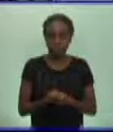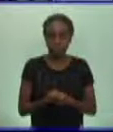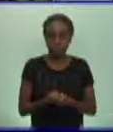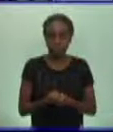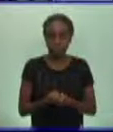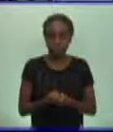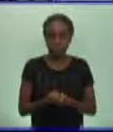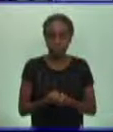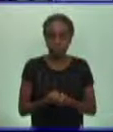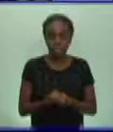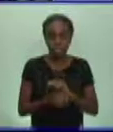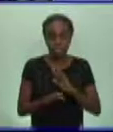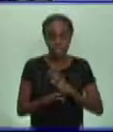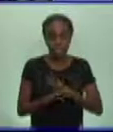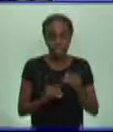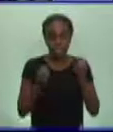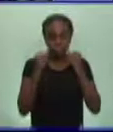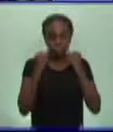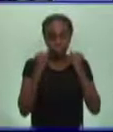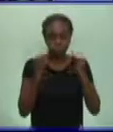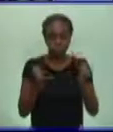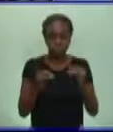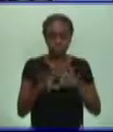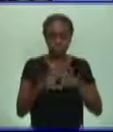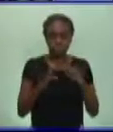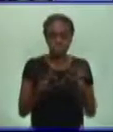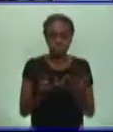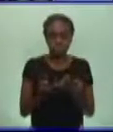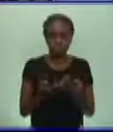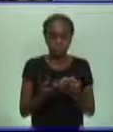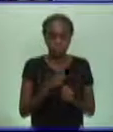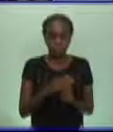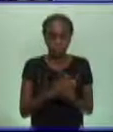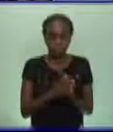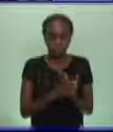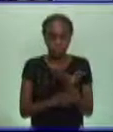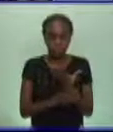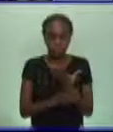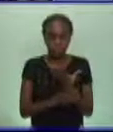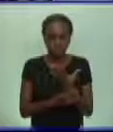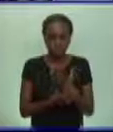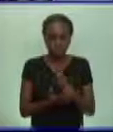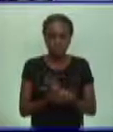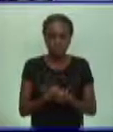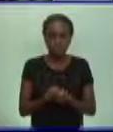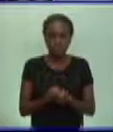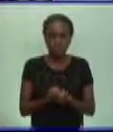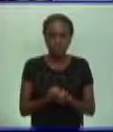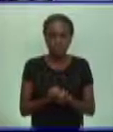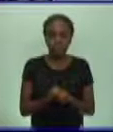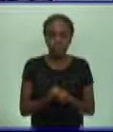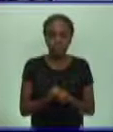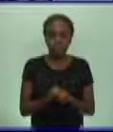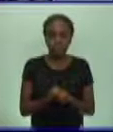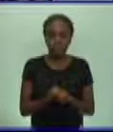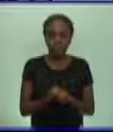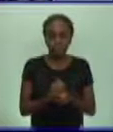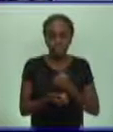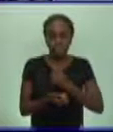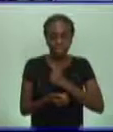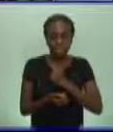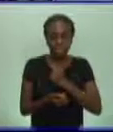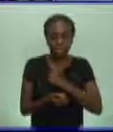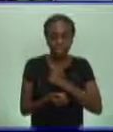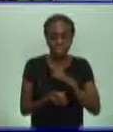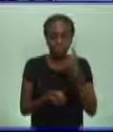Seguro ya identificaron la planta. Es una planta de calabaza. Ahora, les pido por favor